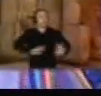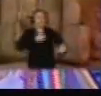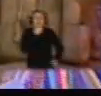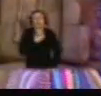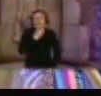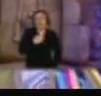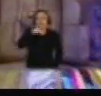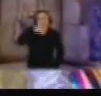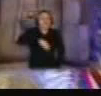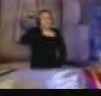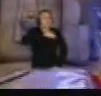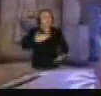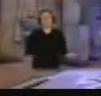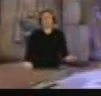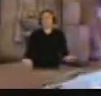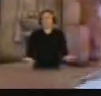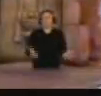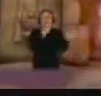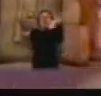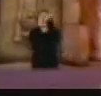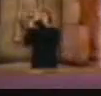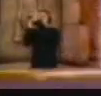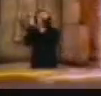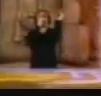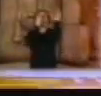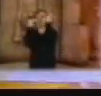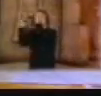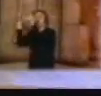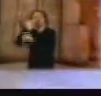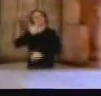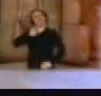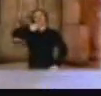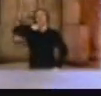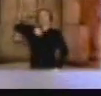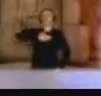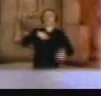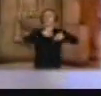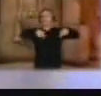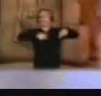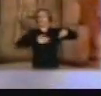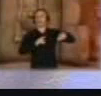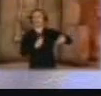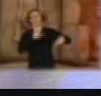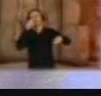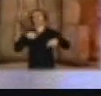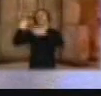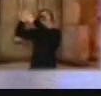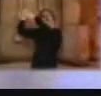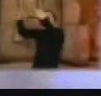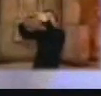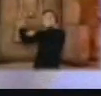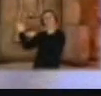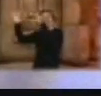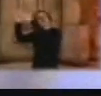Pero bueno, ¿qué es lo que pasa aquí? Nadie toca palmas. ¿Qué pasa? Que nadie quiere cañas, ¿no? Claro, como las cañas son de la feria, nadie toca palmas,